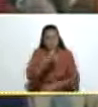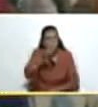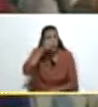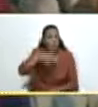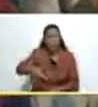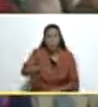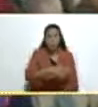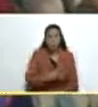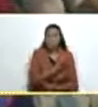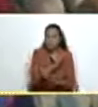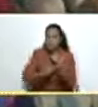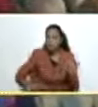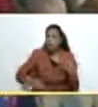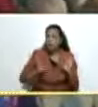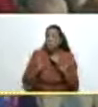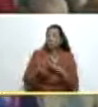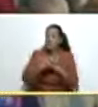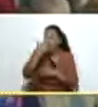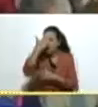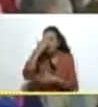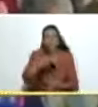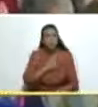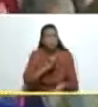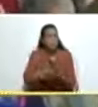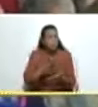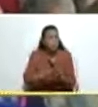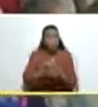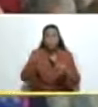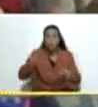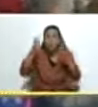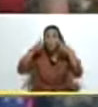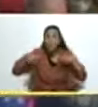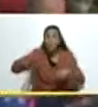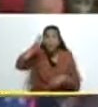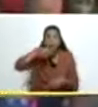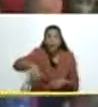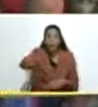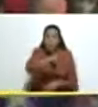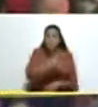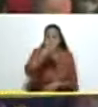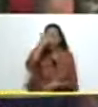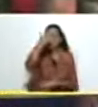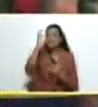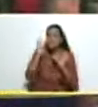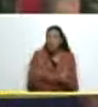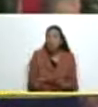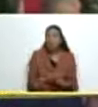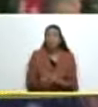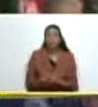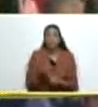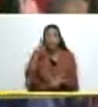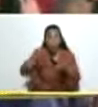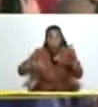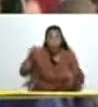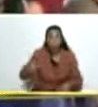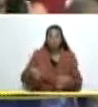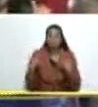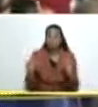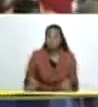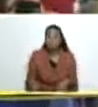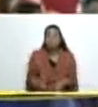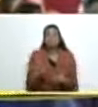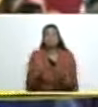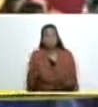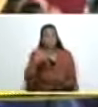este pueblo hará lo que tenga que hacer, presidente. Una cosa que muy poca gente lo ha dicho